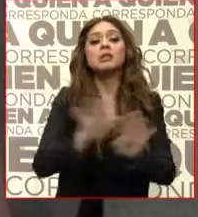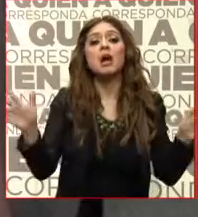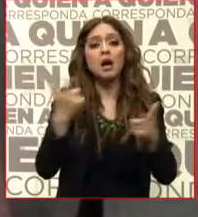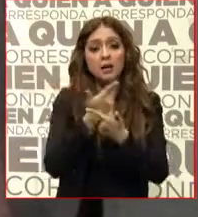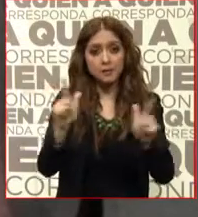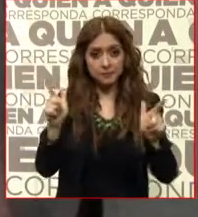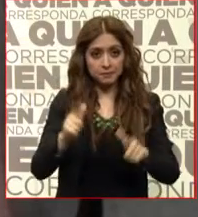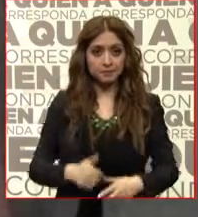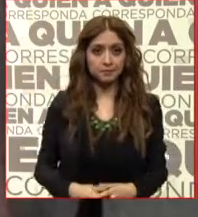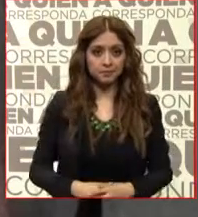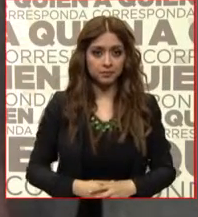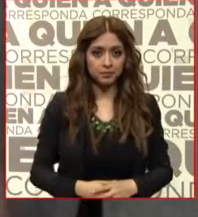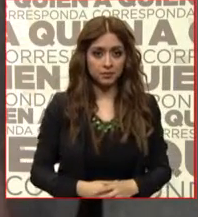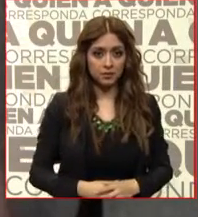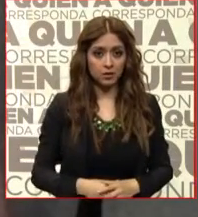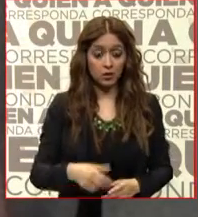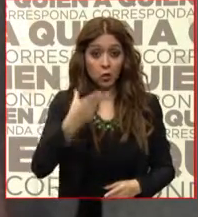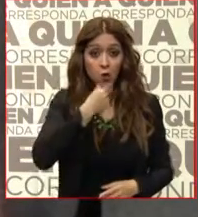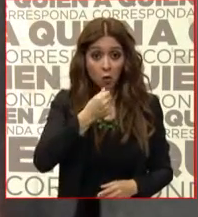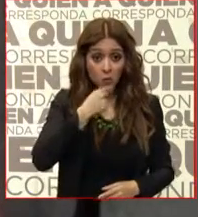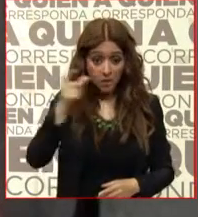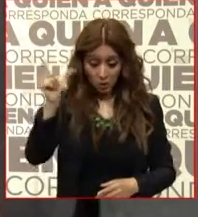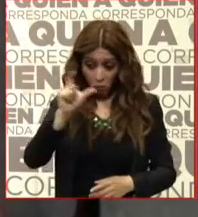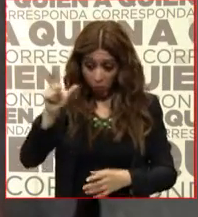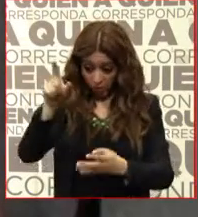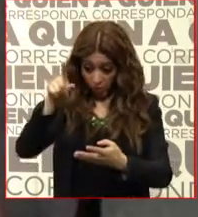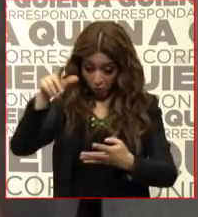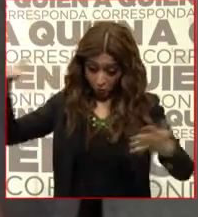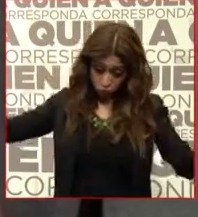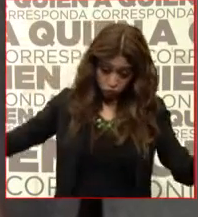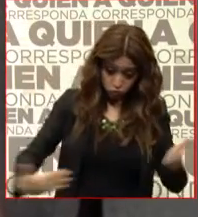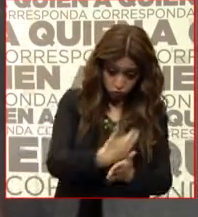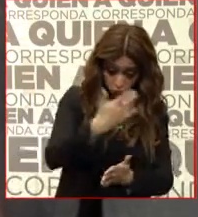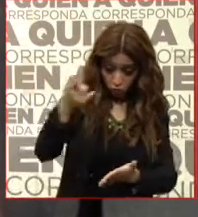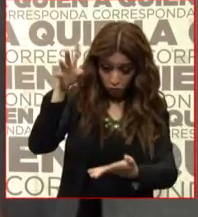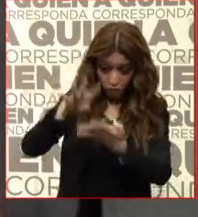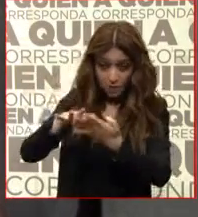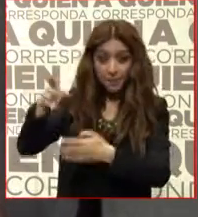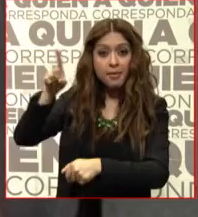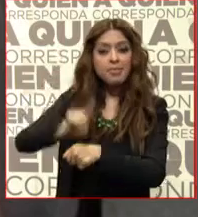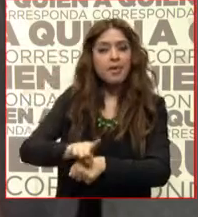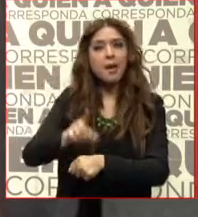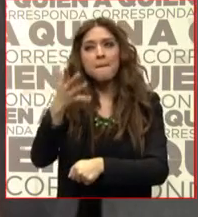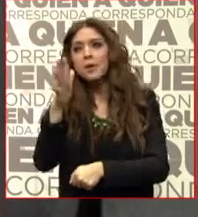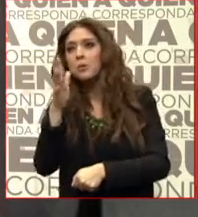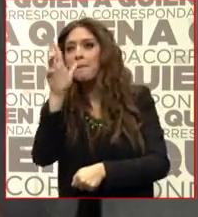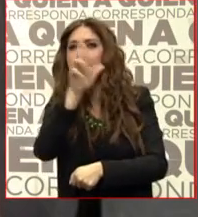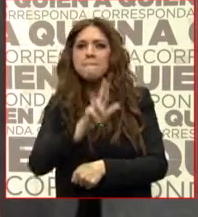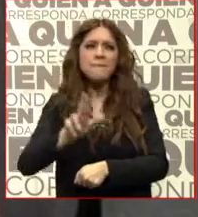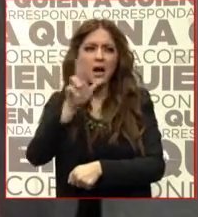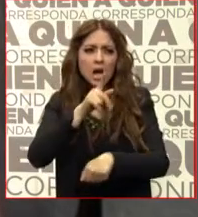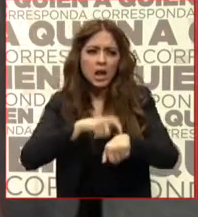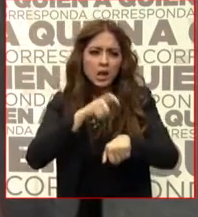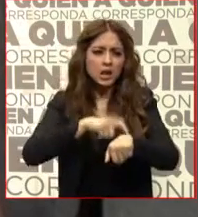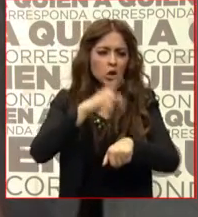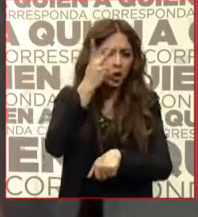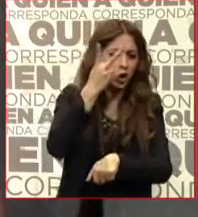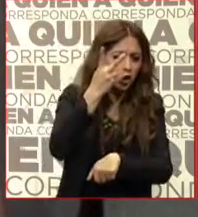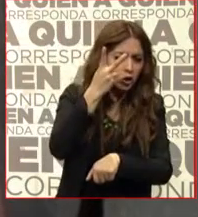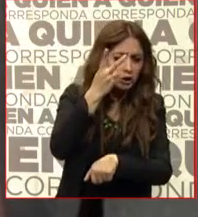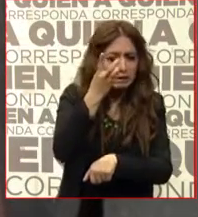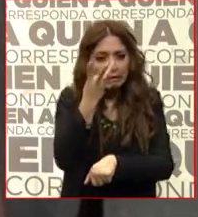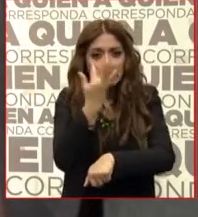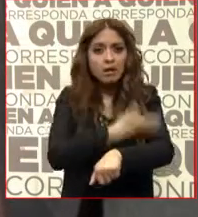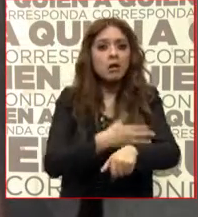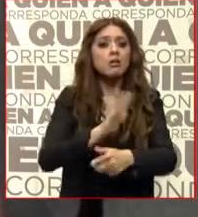lo detuvieron el día que atropelló a mi esposo. El día martes, como a las 2, 3 de la tarde,